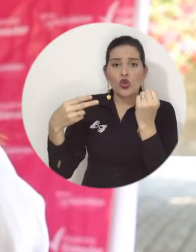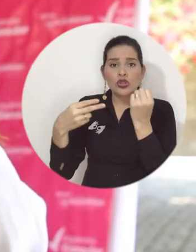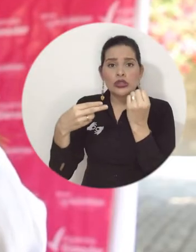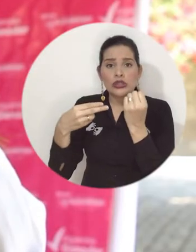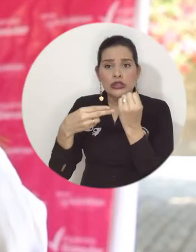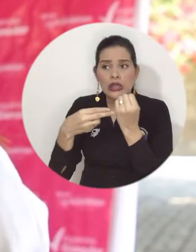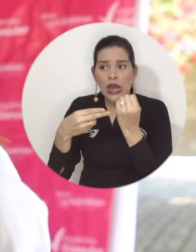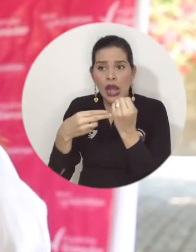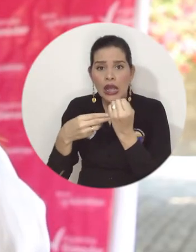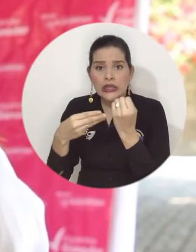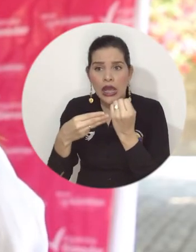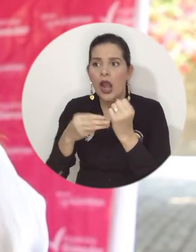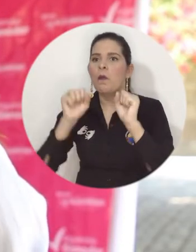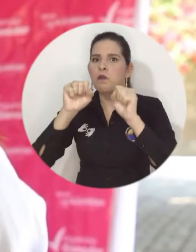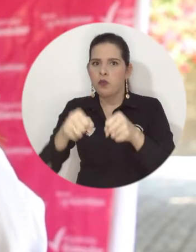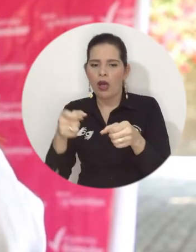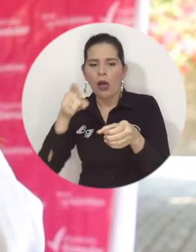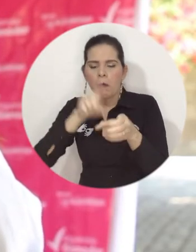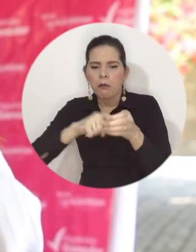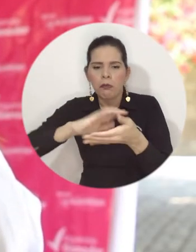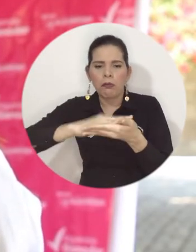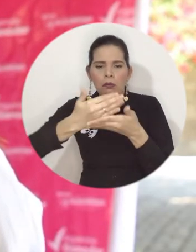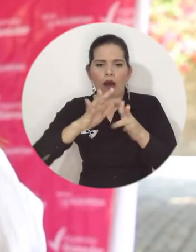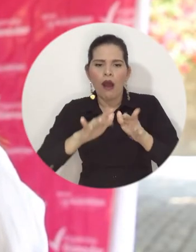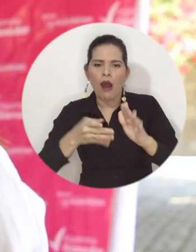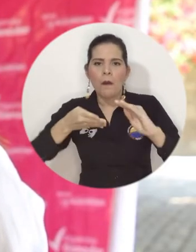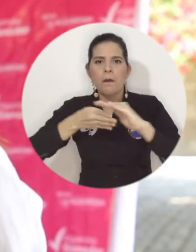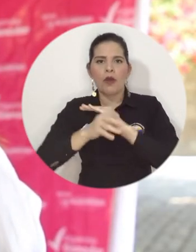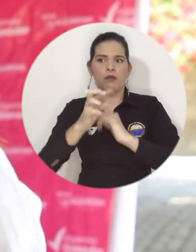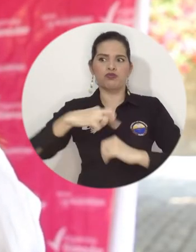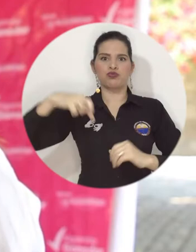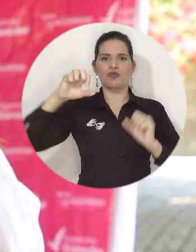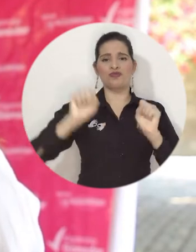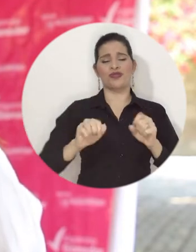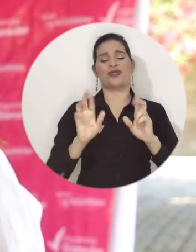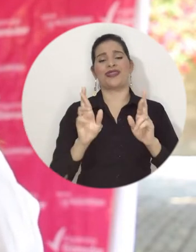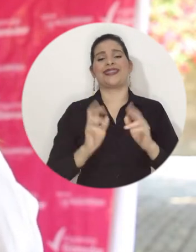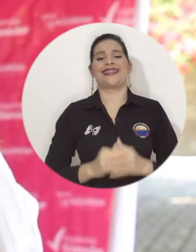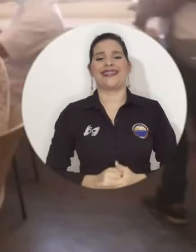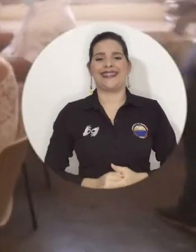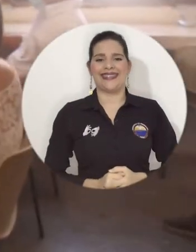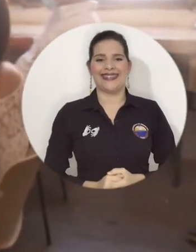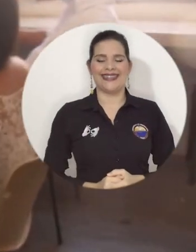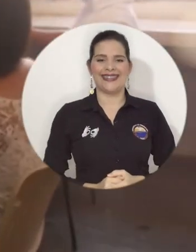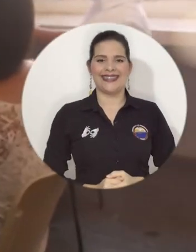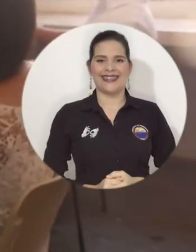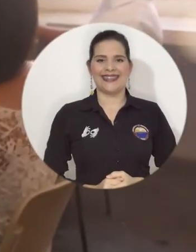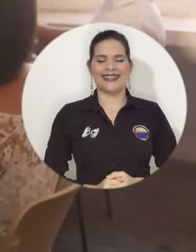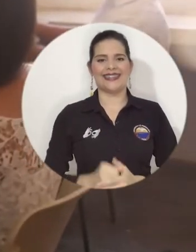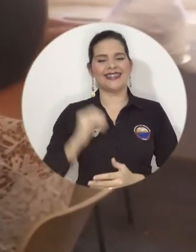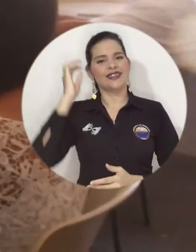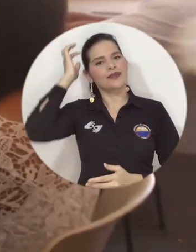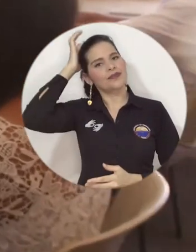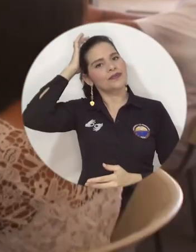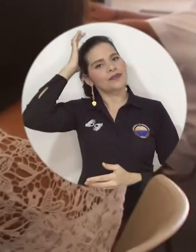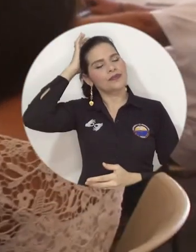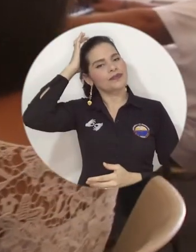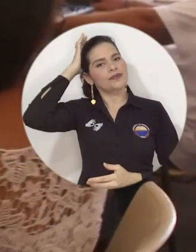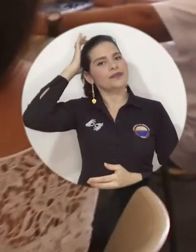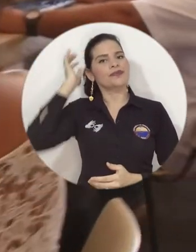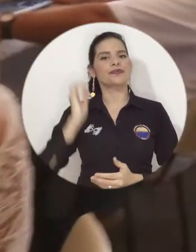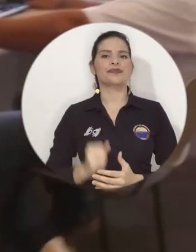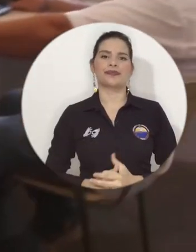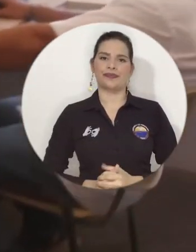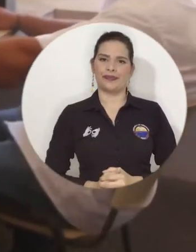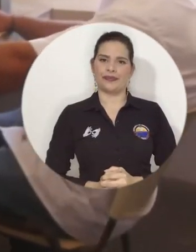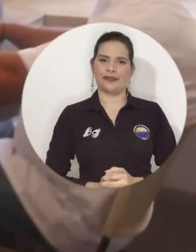Es un impacto social, debido a que vamos a salir tal vez de las crisis que tienen los jóvenes de este municipio, y todo